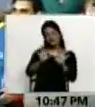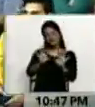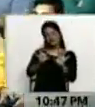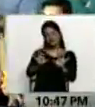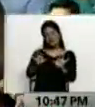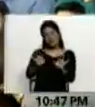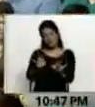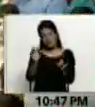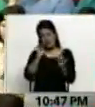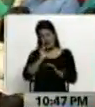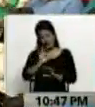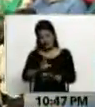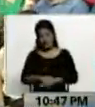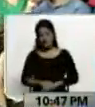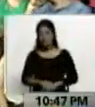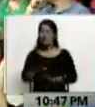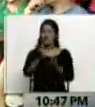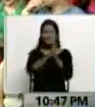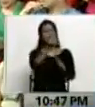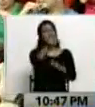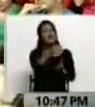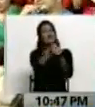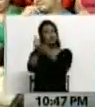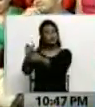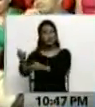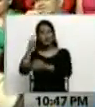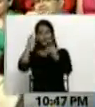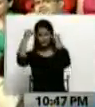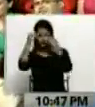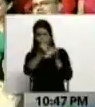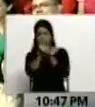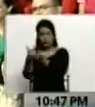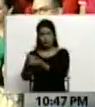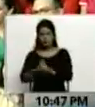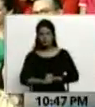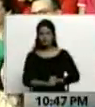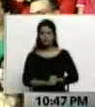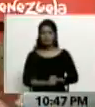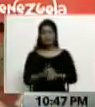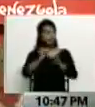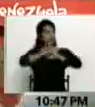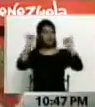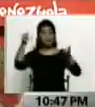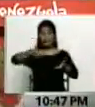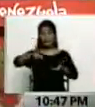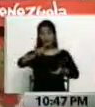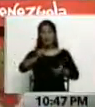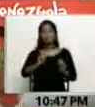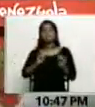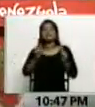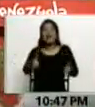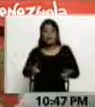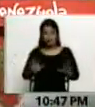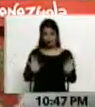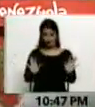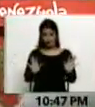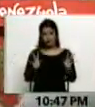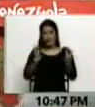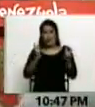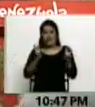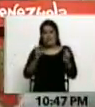favor mentira mire ayuden a Cristóbal aquí por favor Ajá no ha terminado el programa está